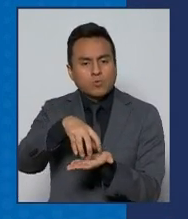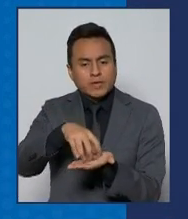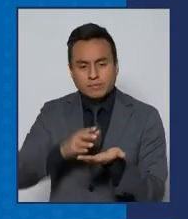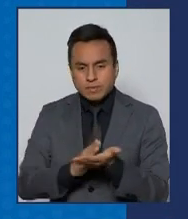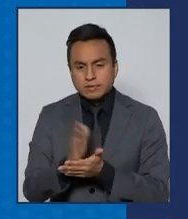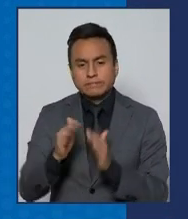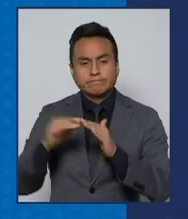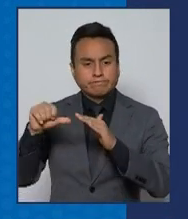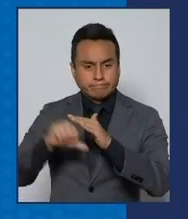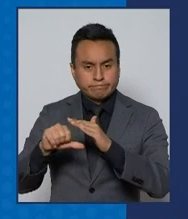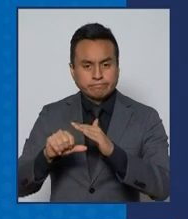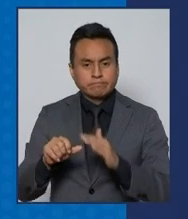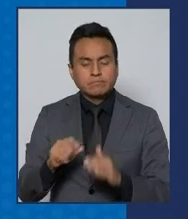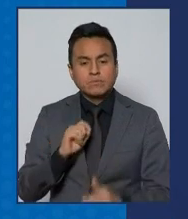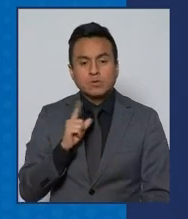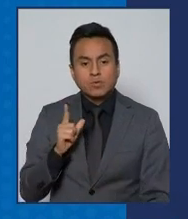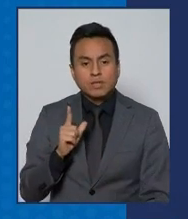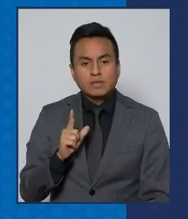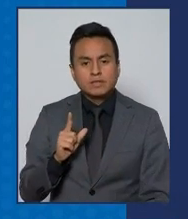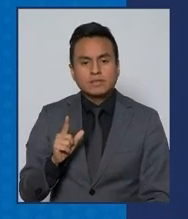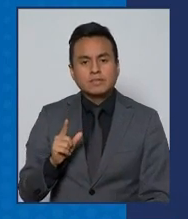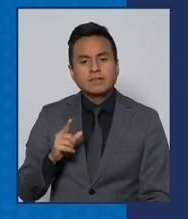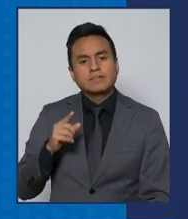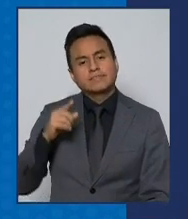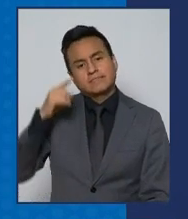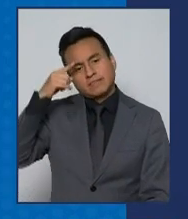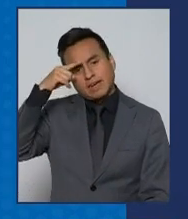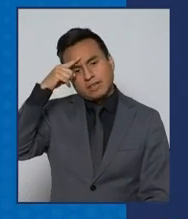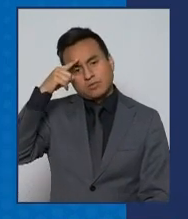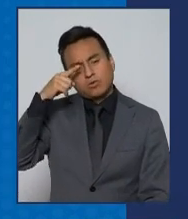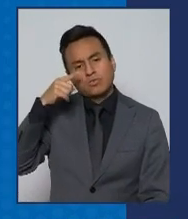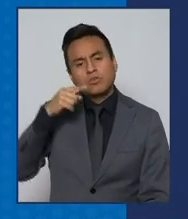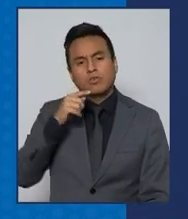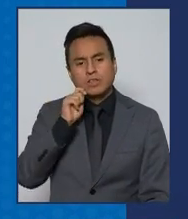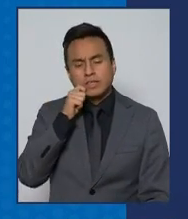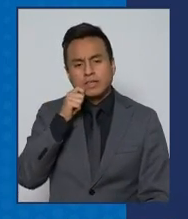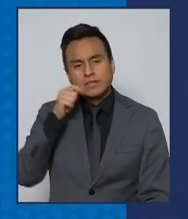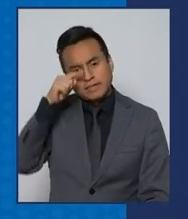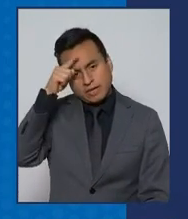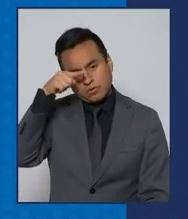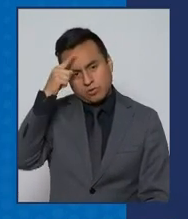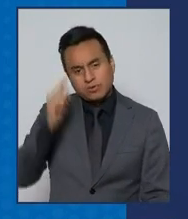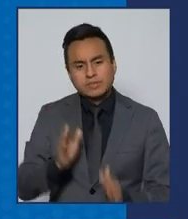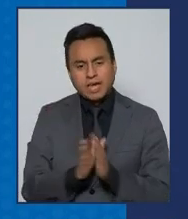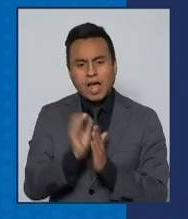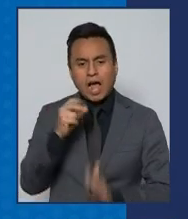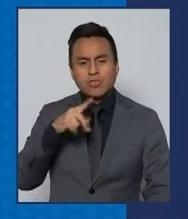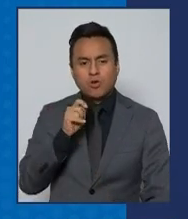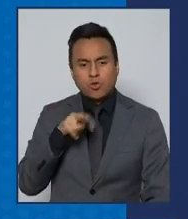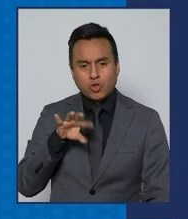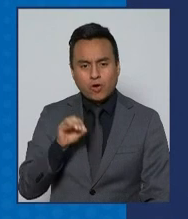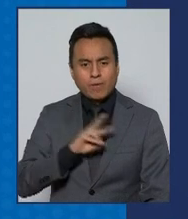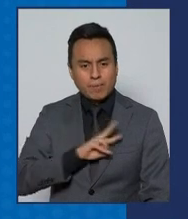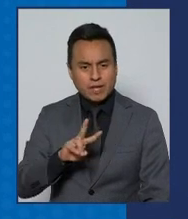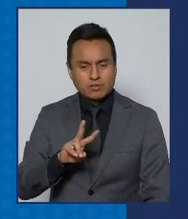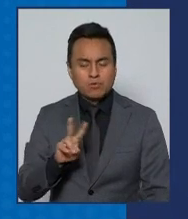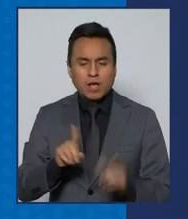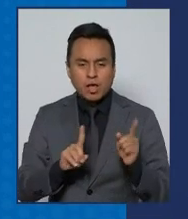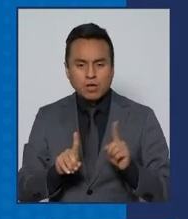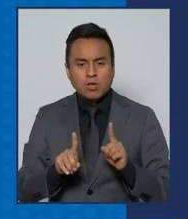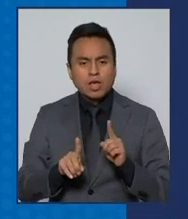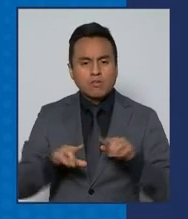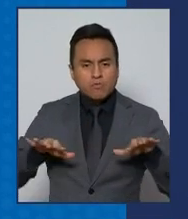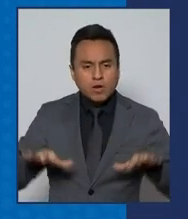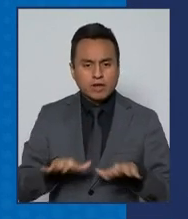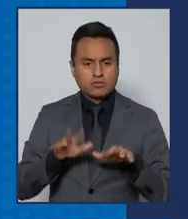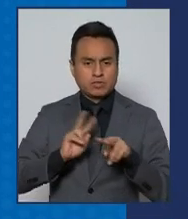en cuarentena es la comuna de San Antonio, en la región de Valparaíso. A pesar de todos los esfuerzos desplegados por la